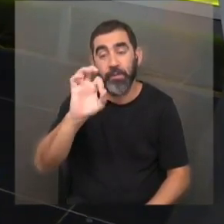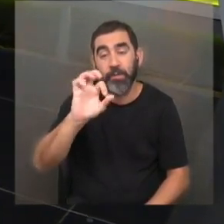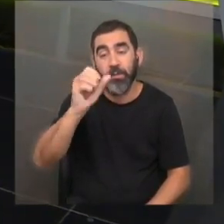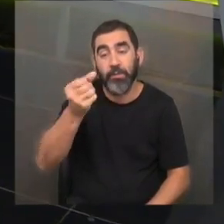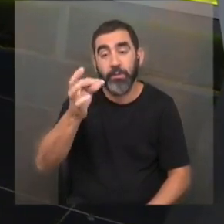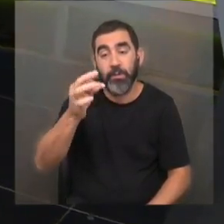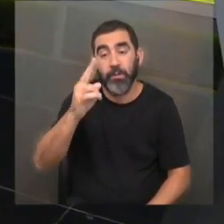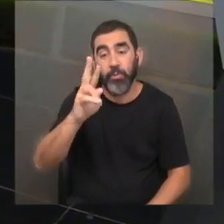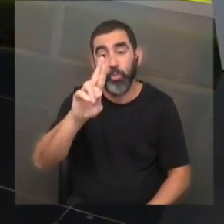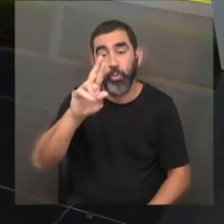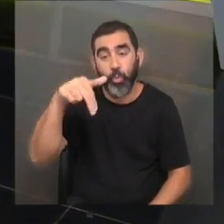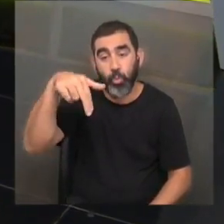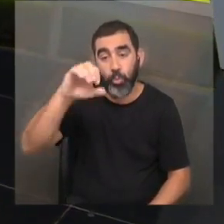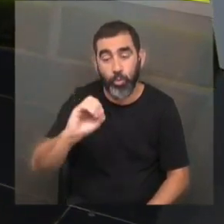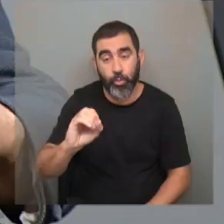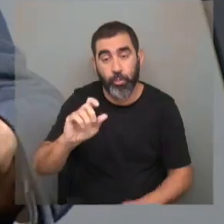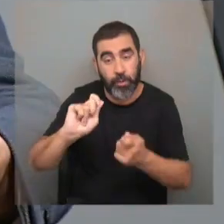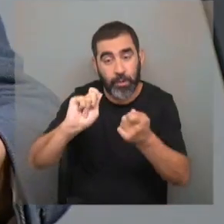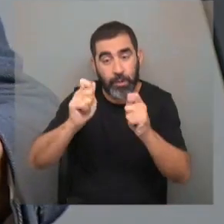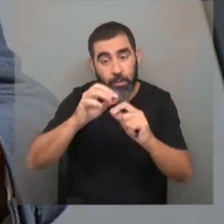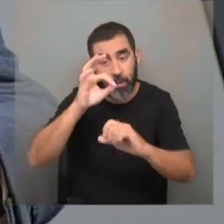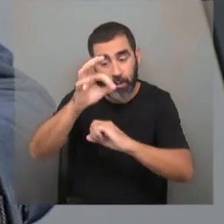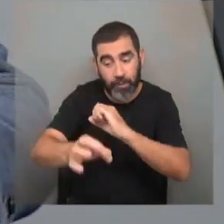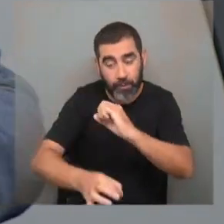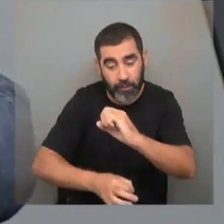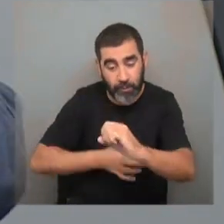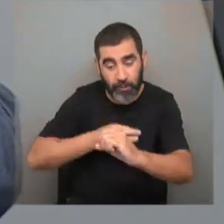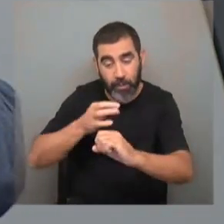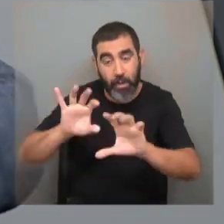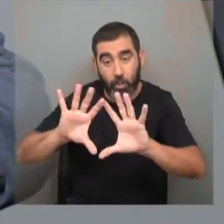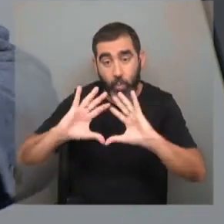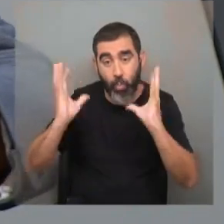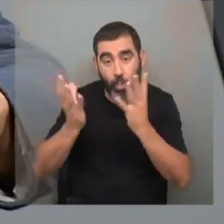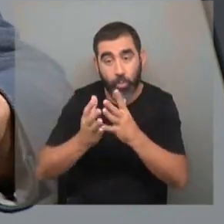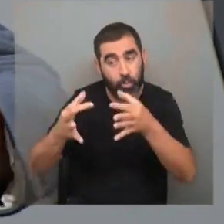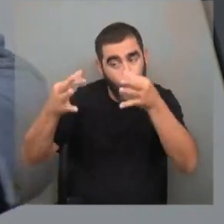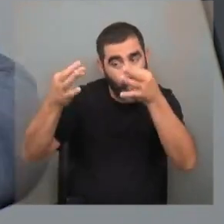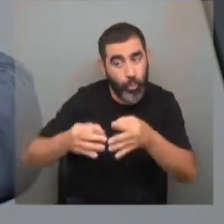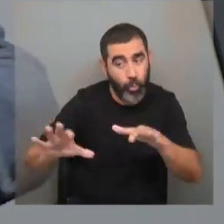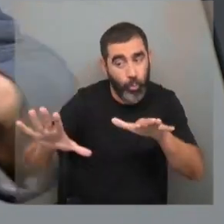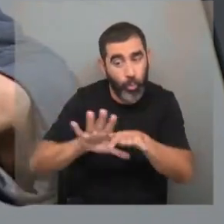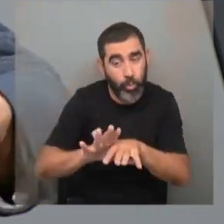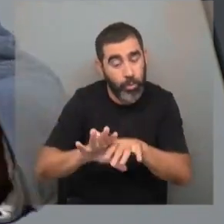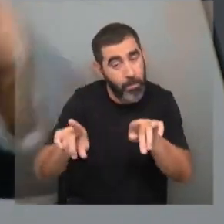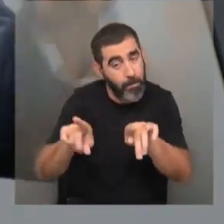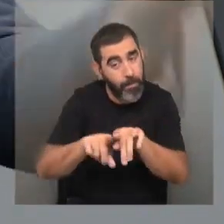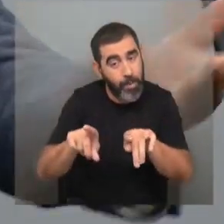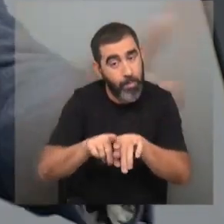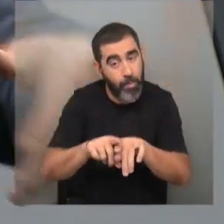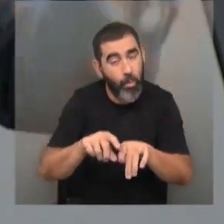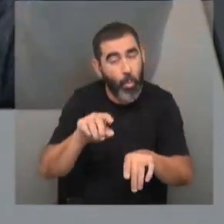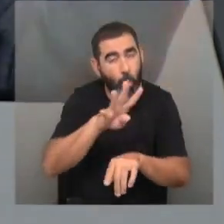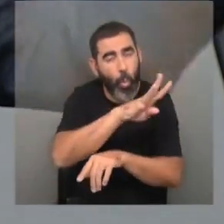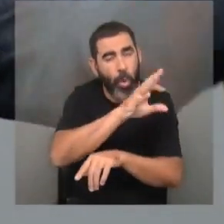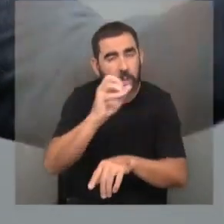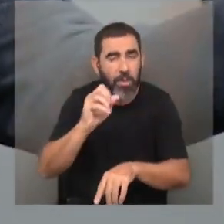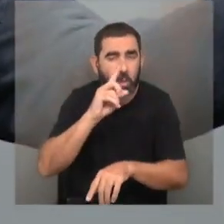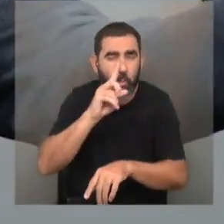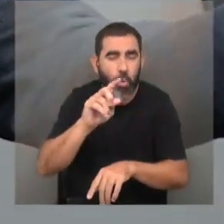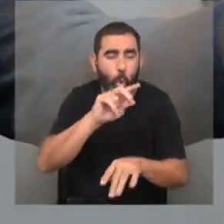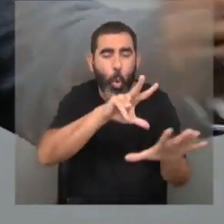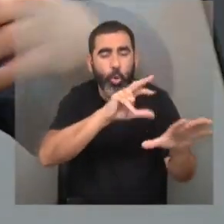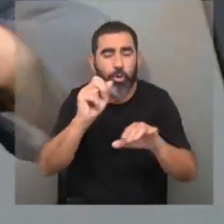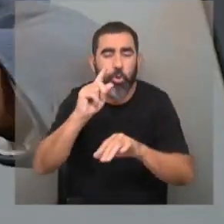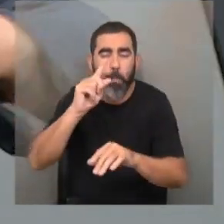los parámetros de la elipse de la Tierra, ¿sí? Concuerdan con que los periodos hace 400.000 o